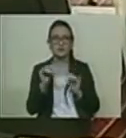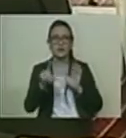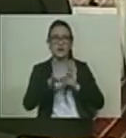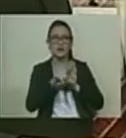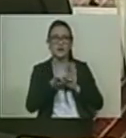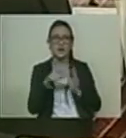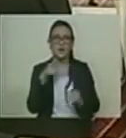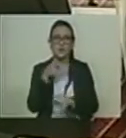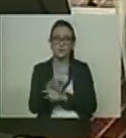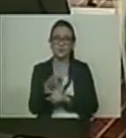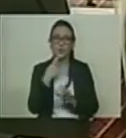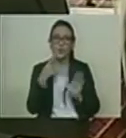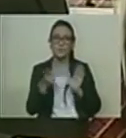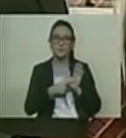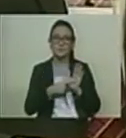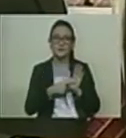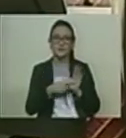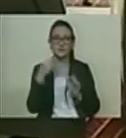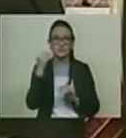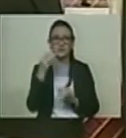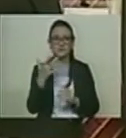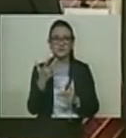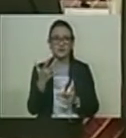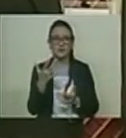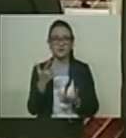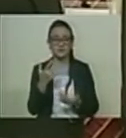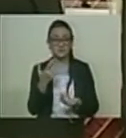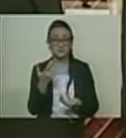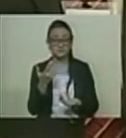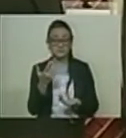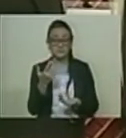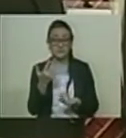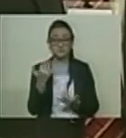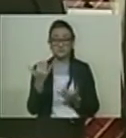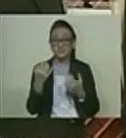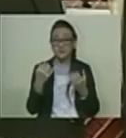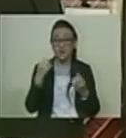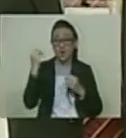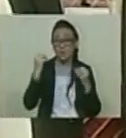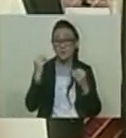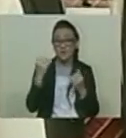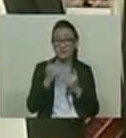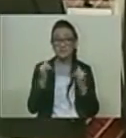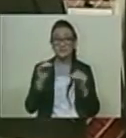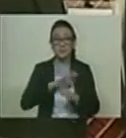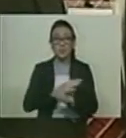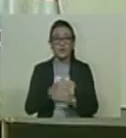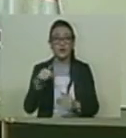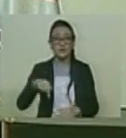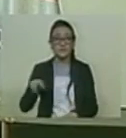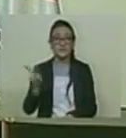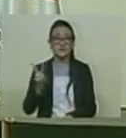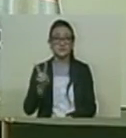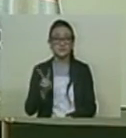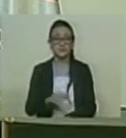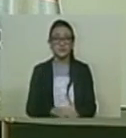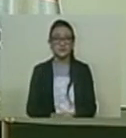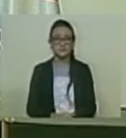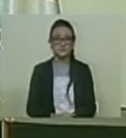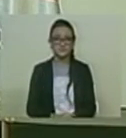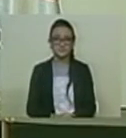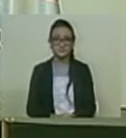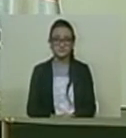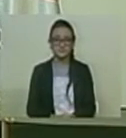de obligatorio cumplimiento. ¿Cree que en este sentido se ponga en tela de juicio la independencia de poderes en Venezuela? Bueno, el poder electoral